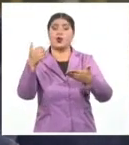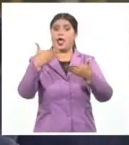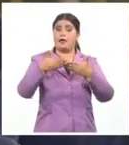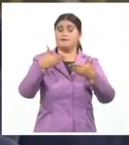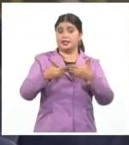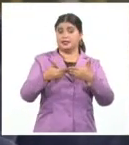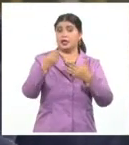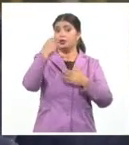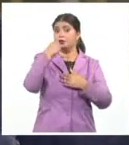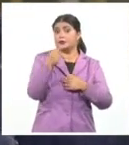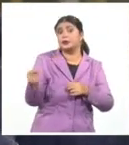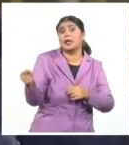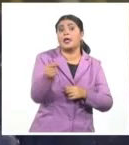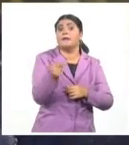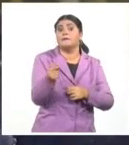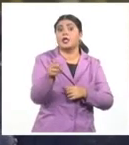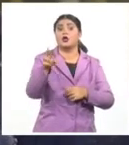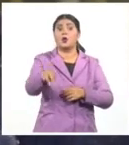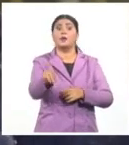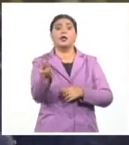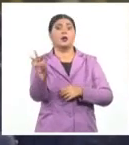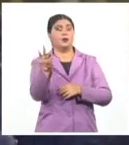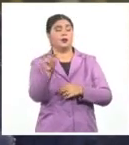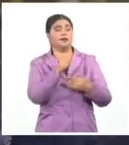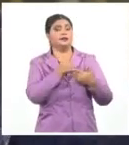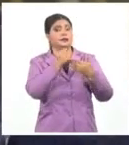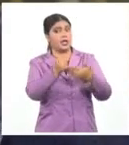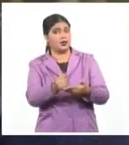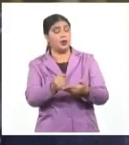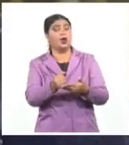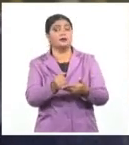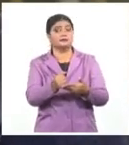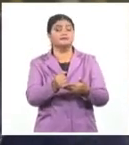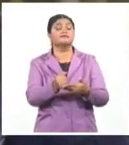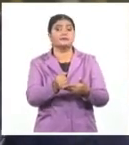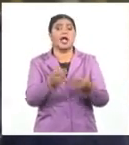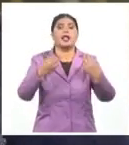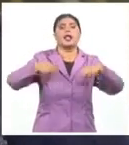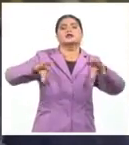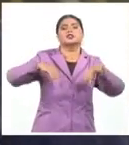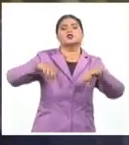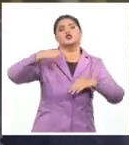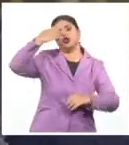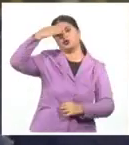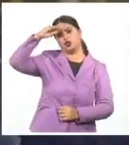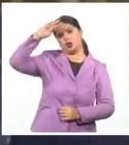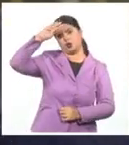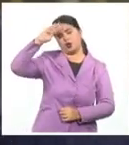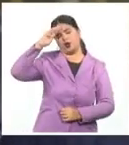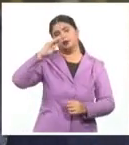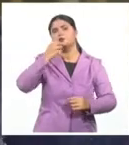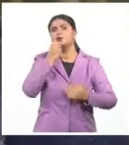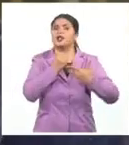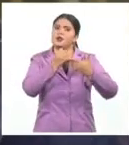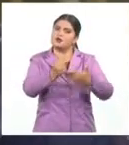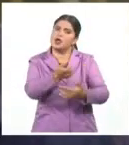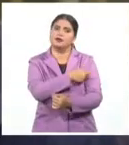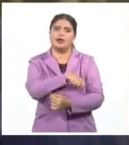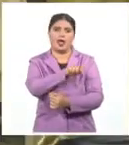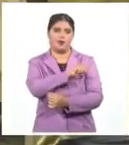de corriente y a su vez ayuda a mantener un nivel estable para poder ayudar a la población, al